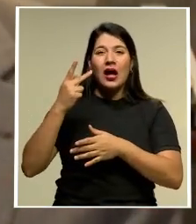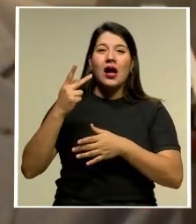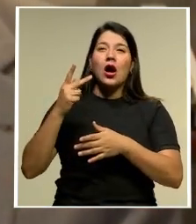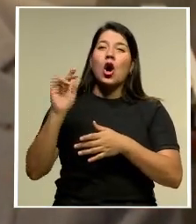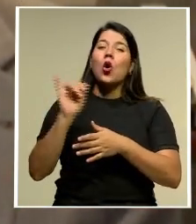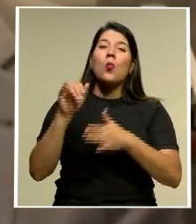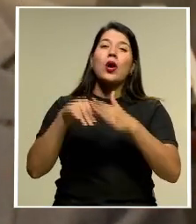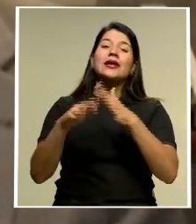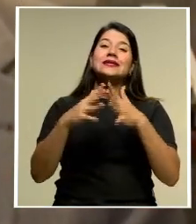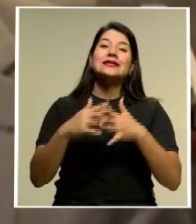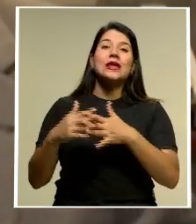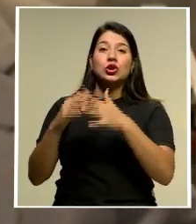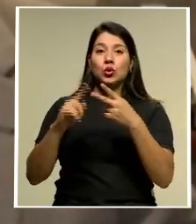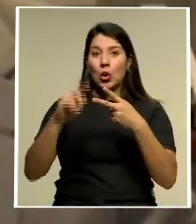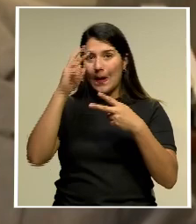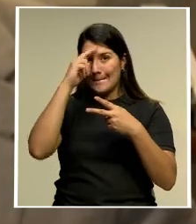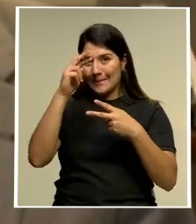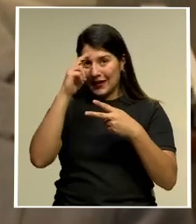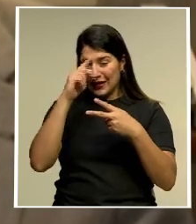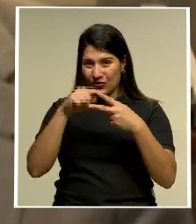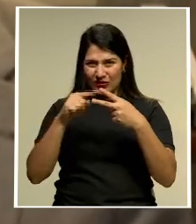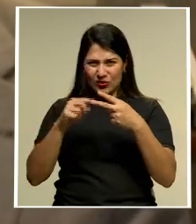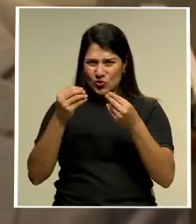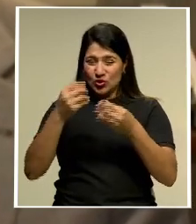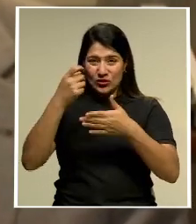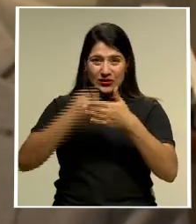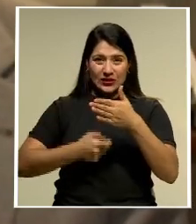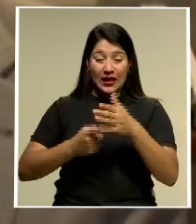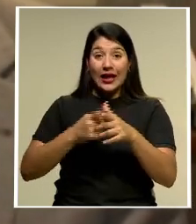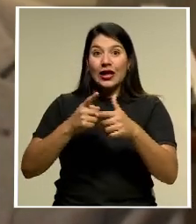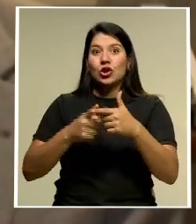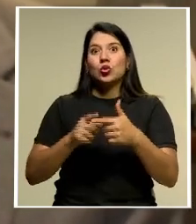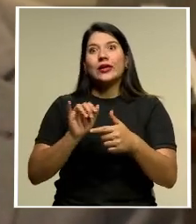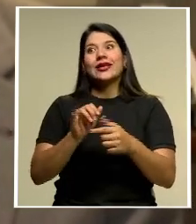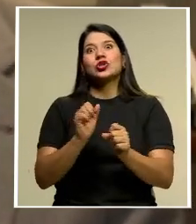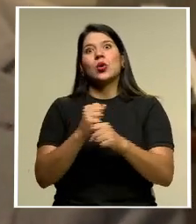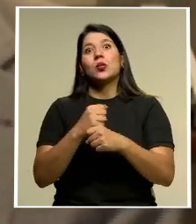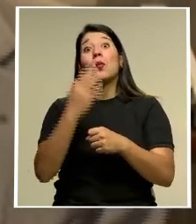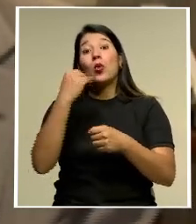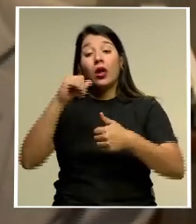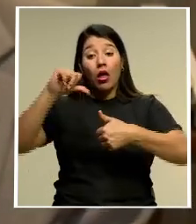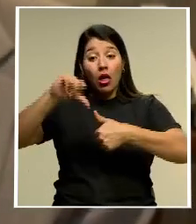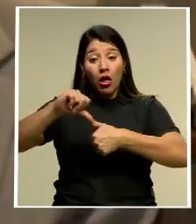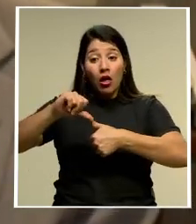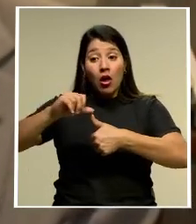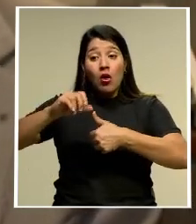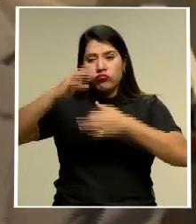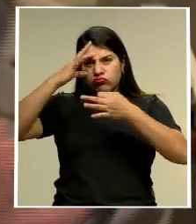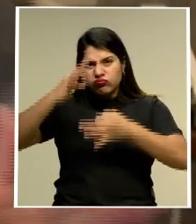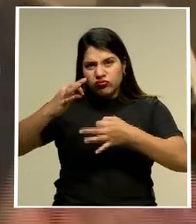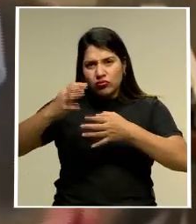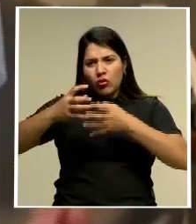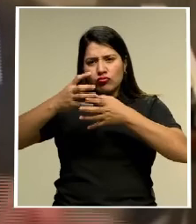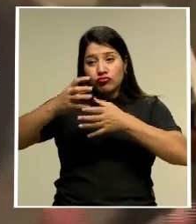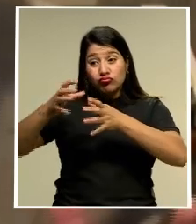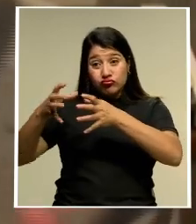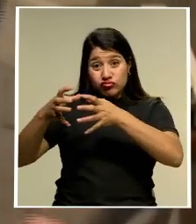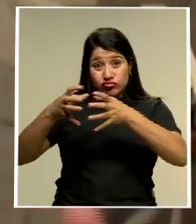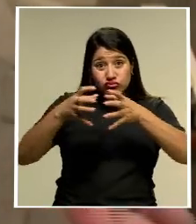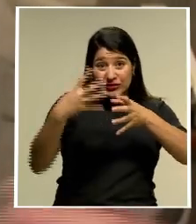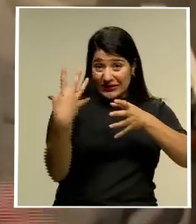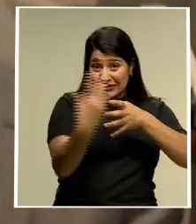México, eso ha ido generando un conflicto, una tensión, no solo entre Centroamérica y estos países,